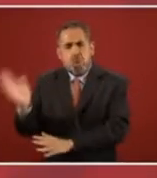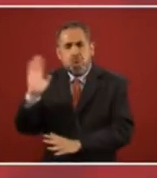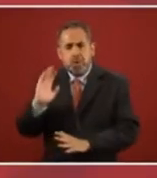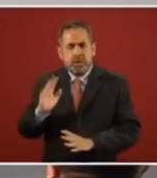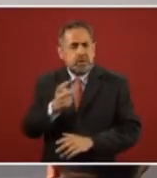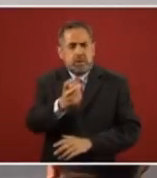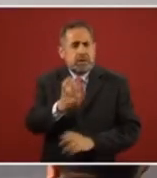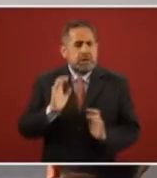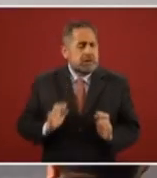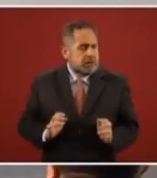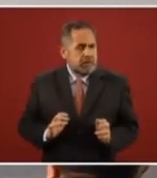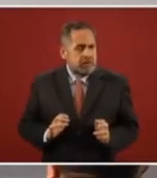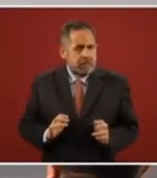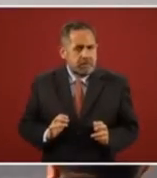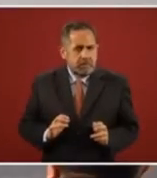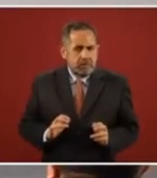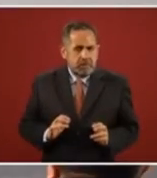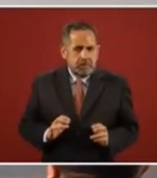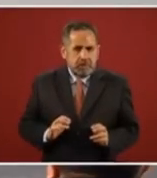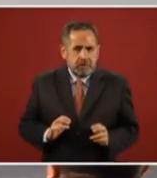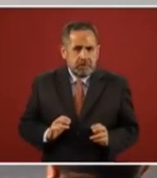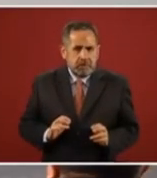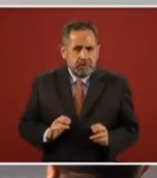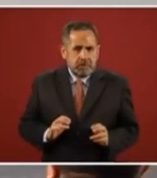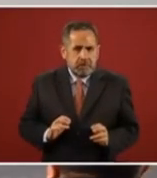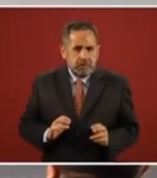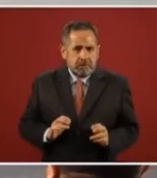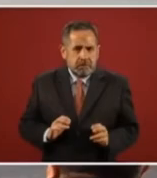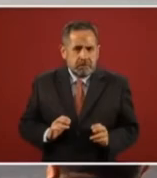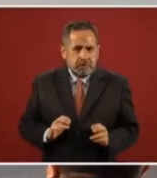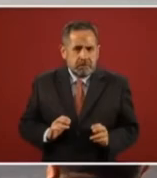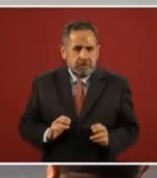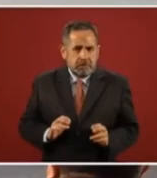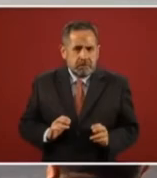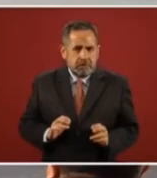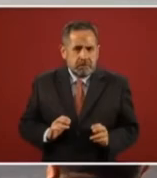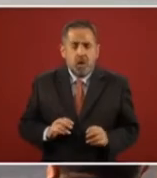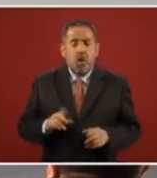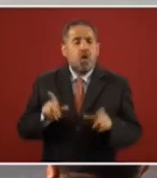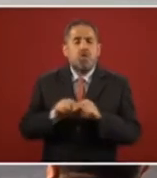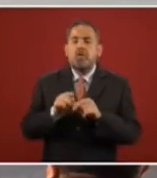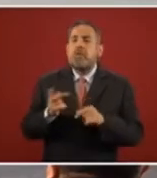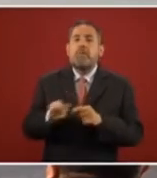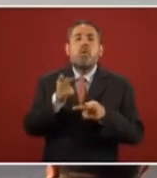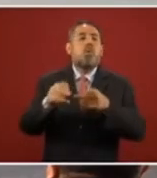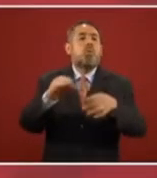no sólo es referéndum es noche de referéndum